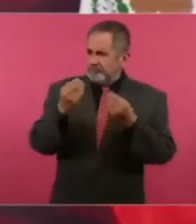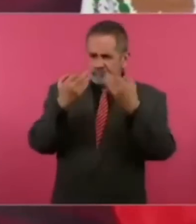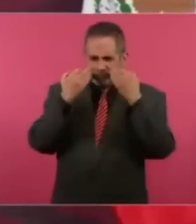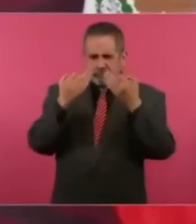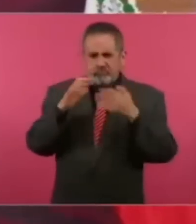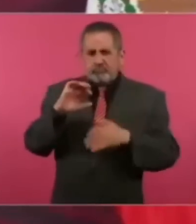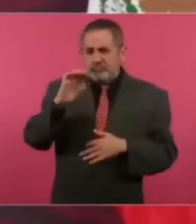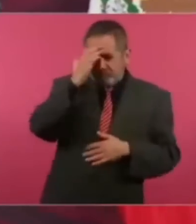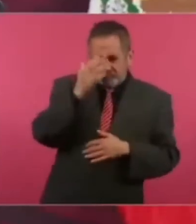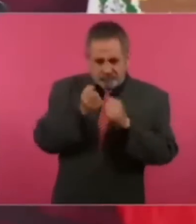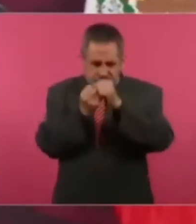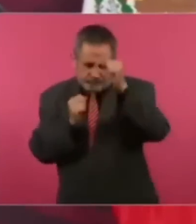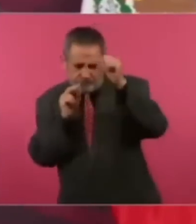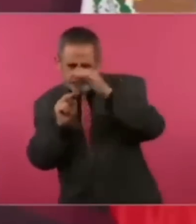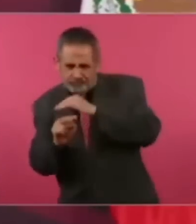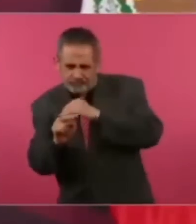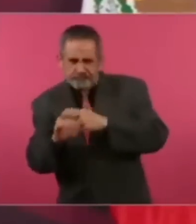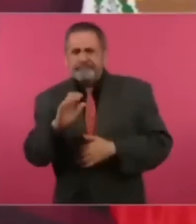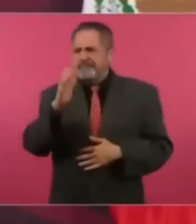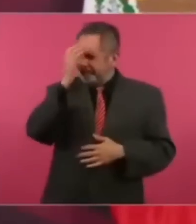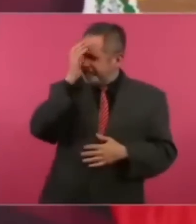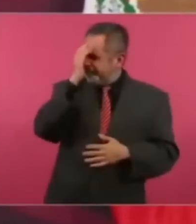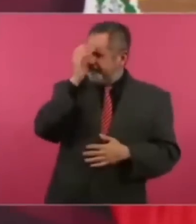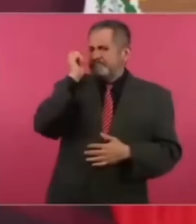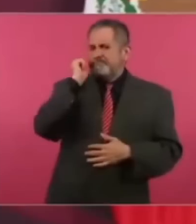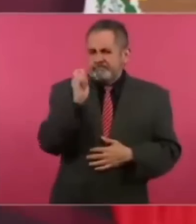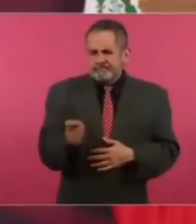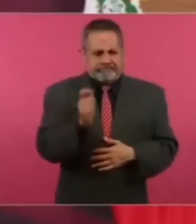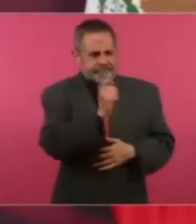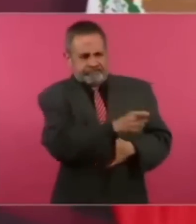a purificar la vida pública.